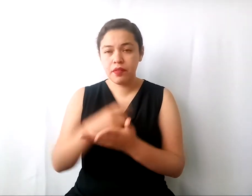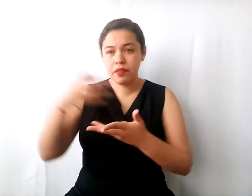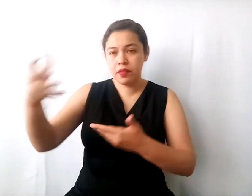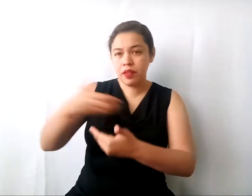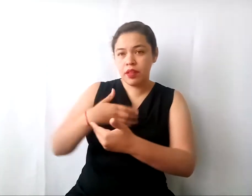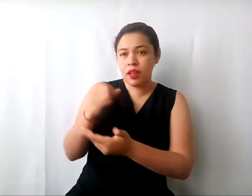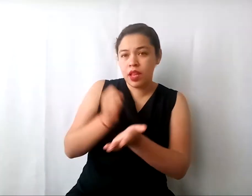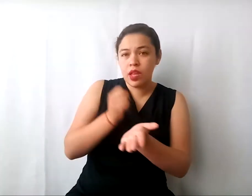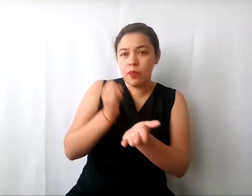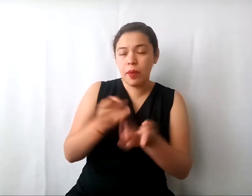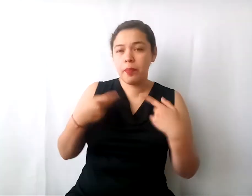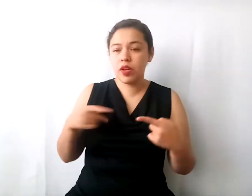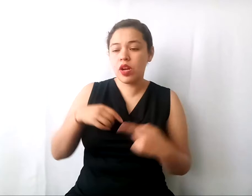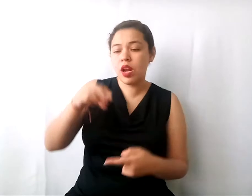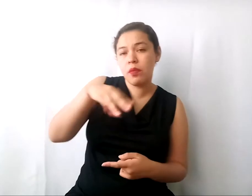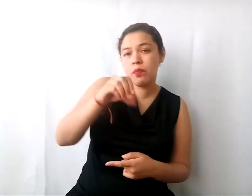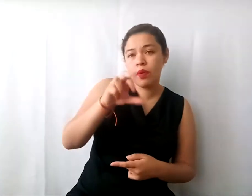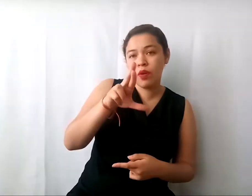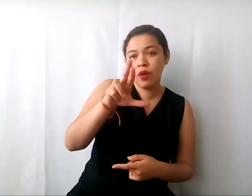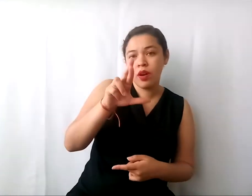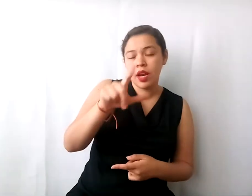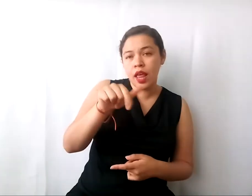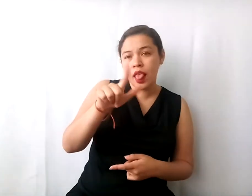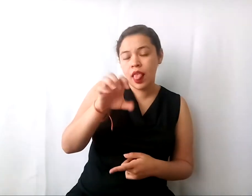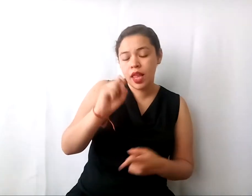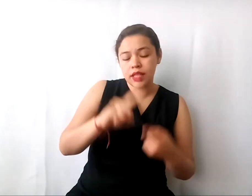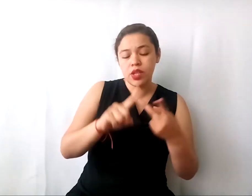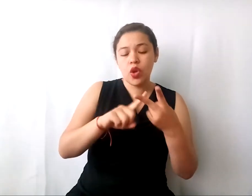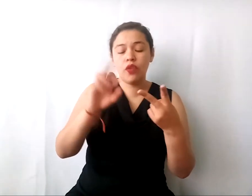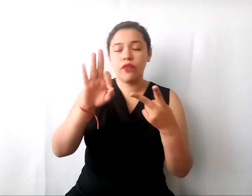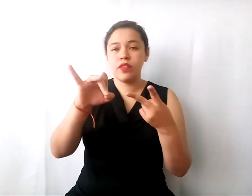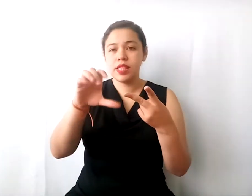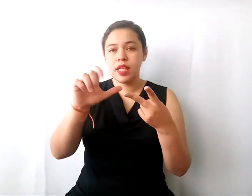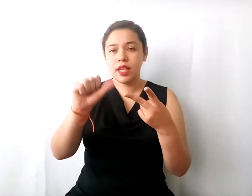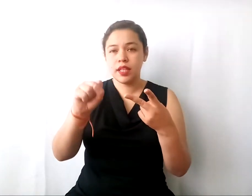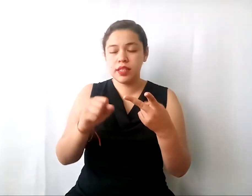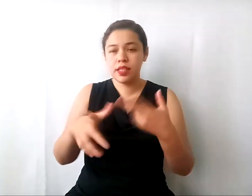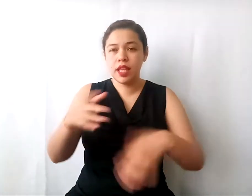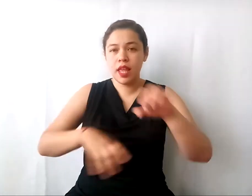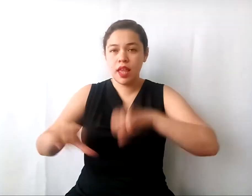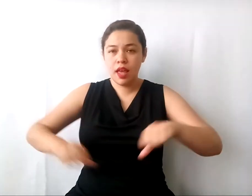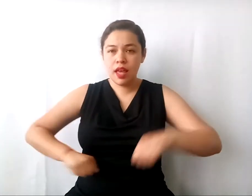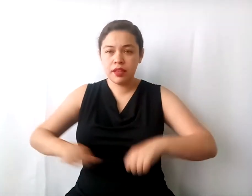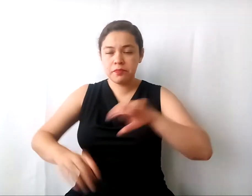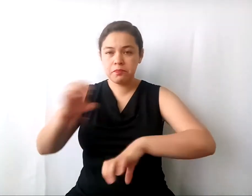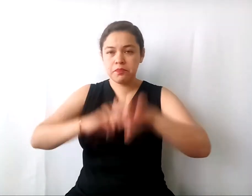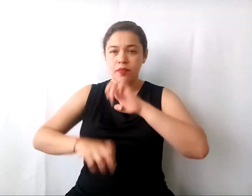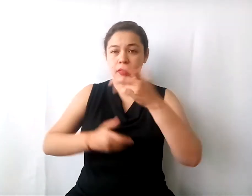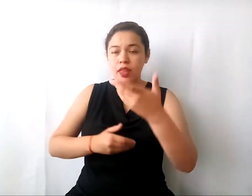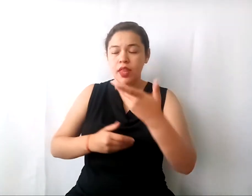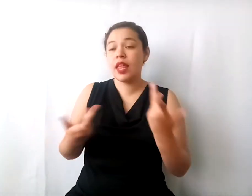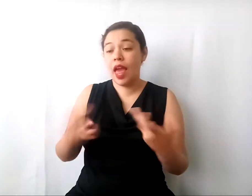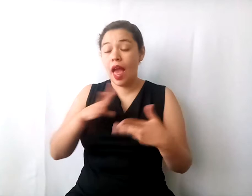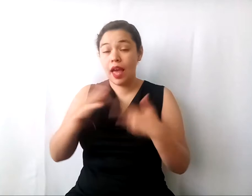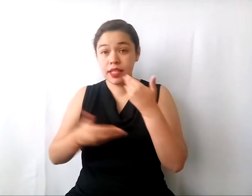impuesto las personas morales o personas físicas con actividades empresariales que recibieran servicios a través de los cuales se